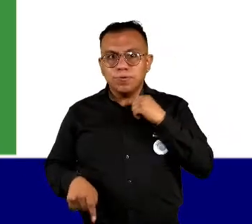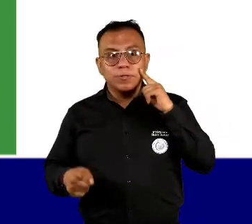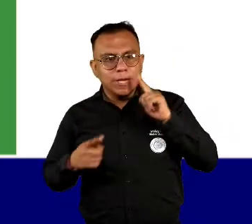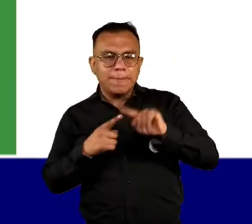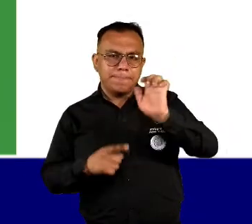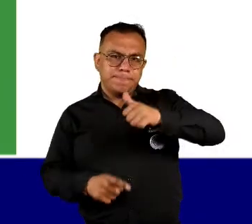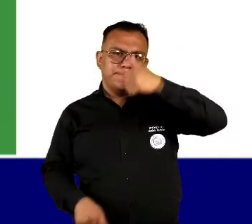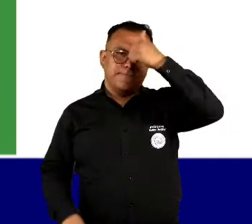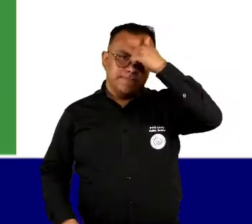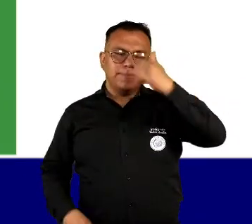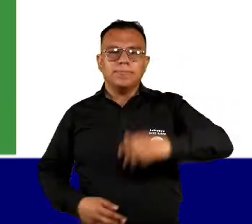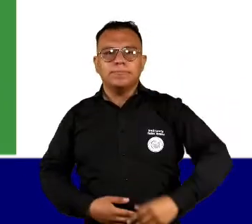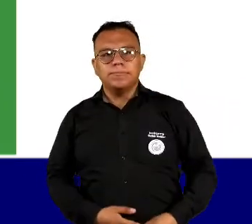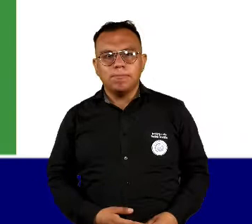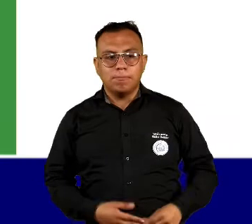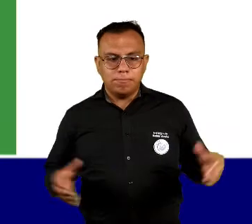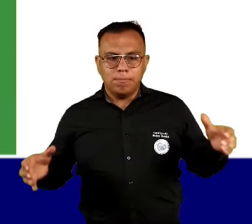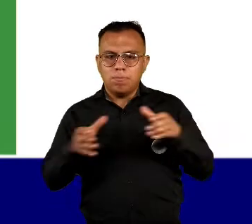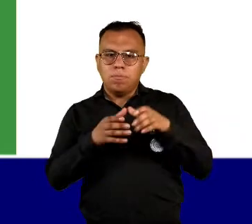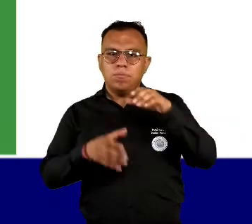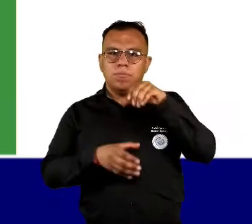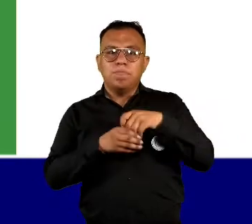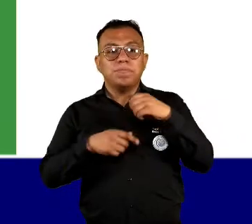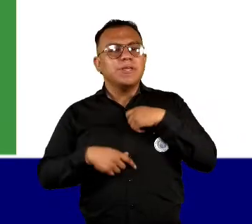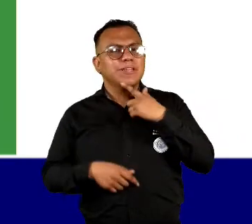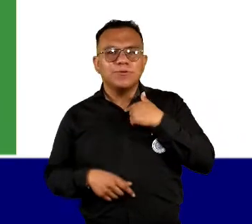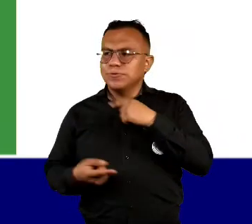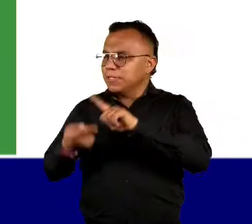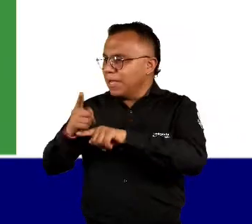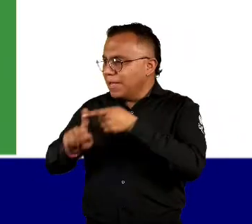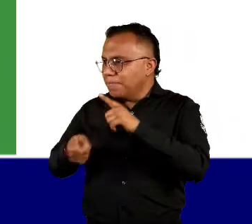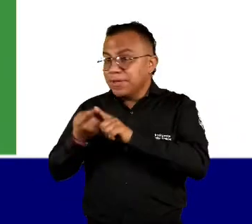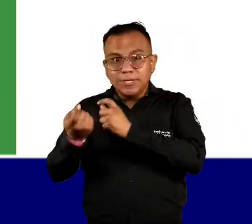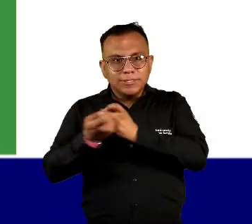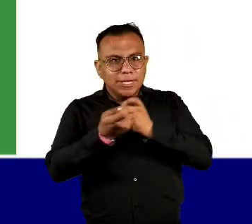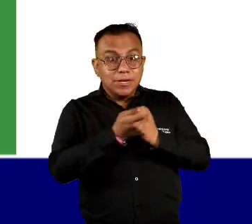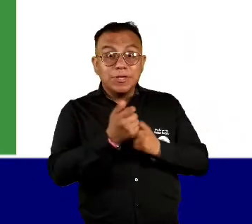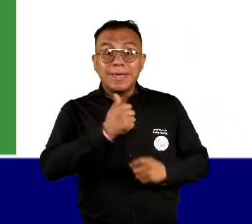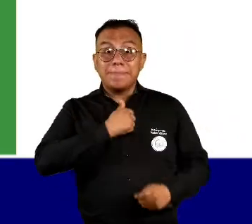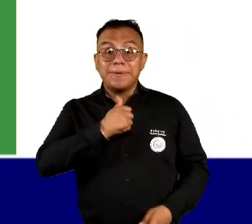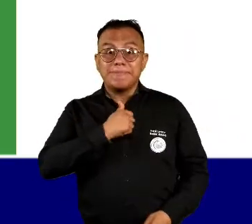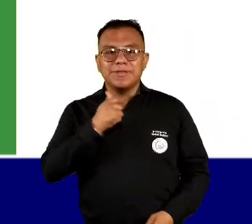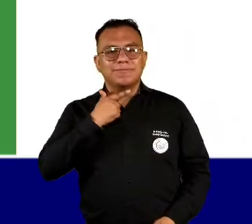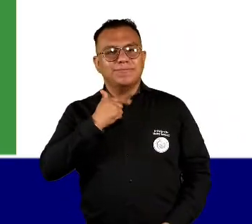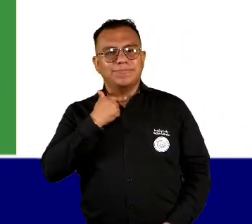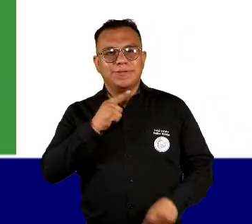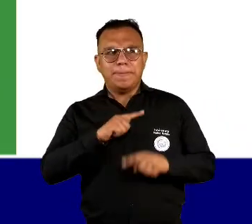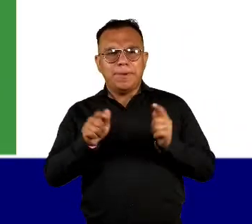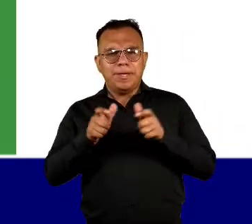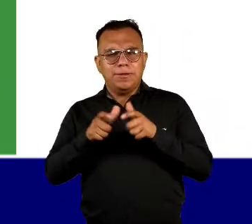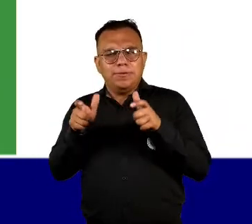principalmente no al mercado lo que le gusta a nuestros amigos a nuestros Arcanos a uno mismo y no ampliamos el esquema del